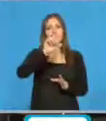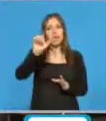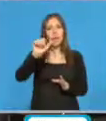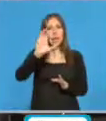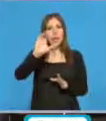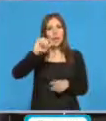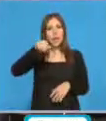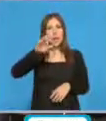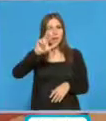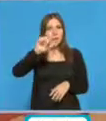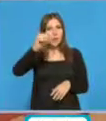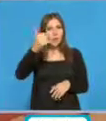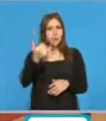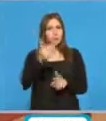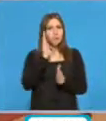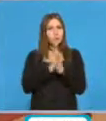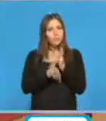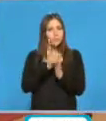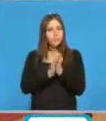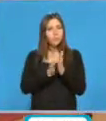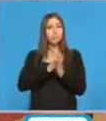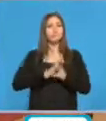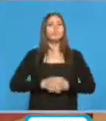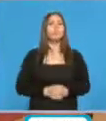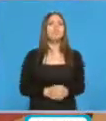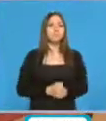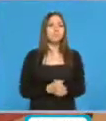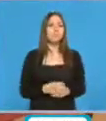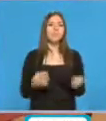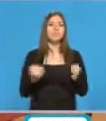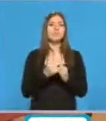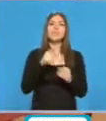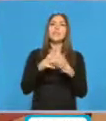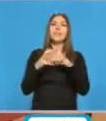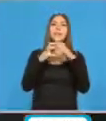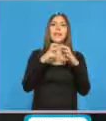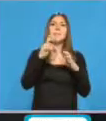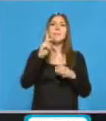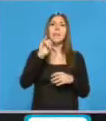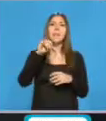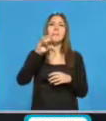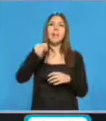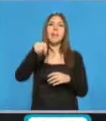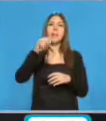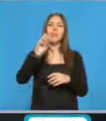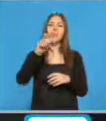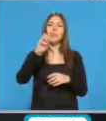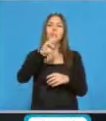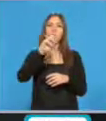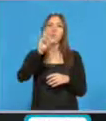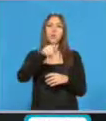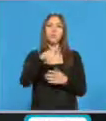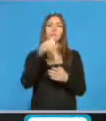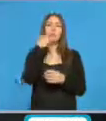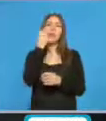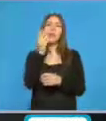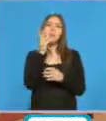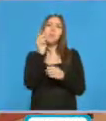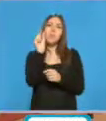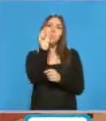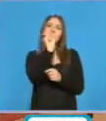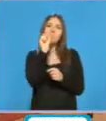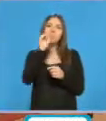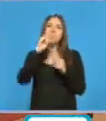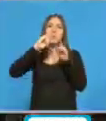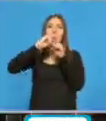Cebollita de cebolla. cambray finamente Exacto. picada. ¿Qué más, chef? Tenemos también nuestro pimiento morrón, lo decidí cortar en cubitos, ¿ok? Muy bien,